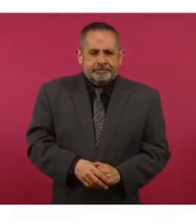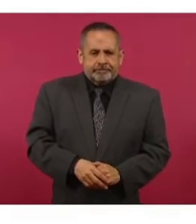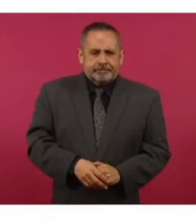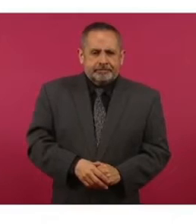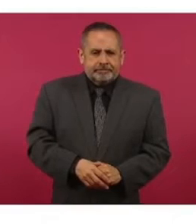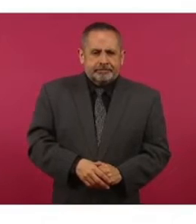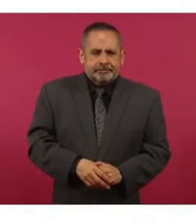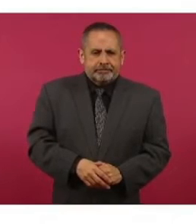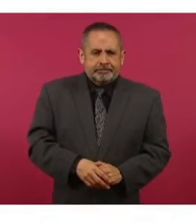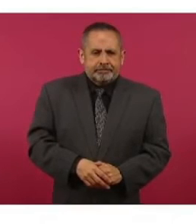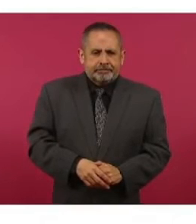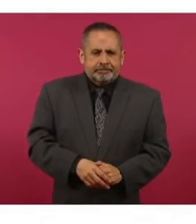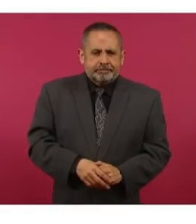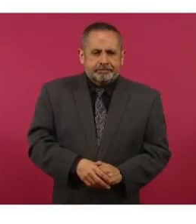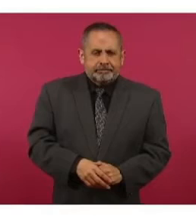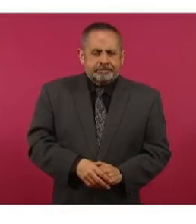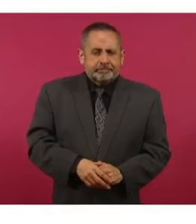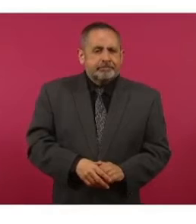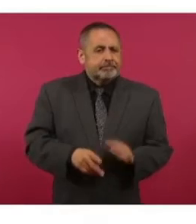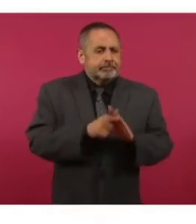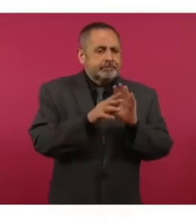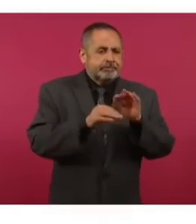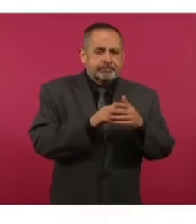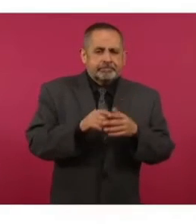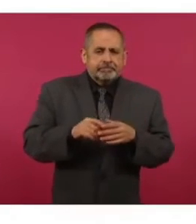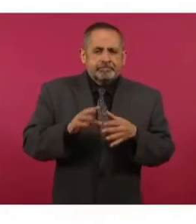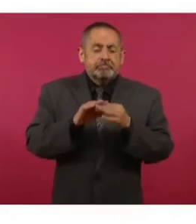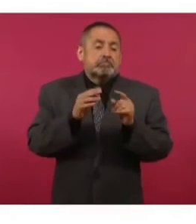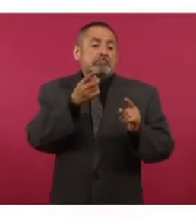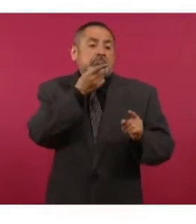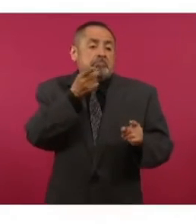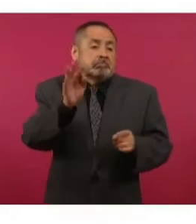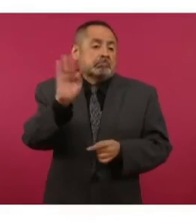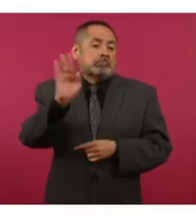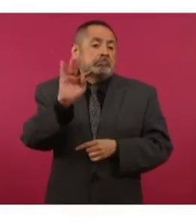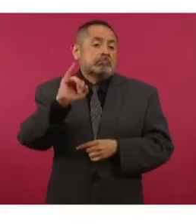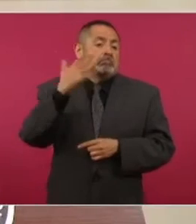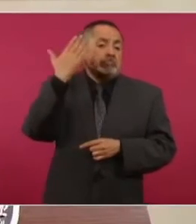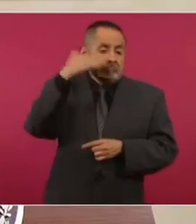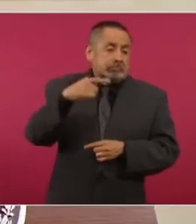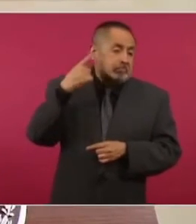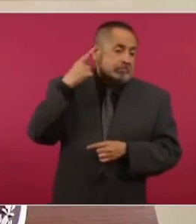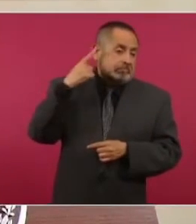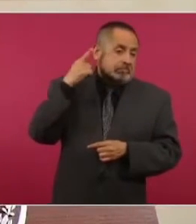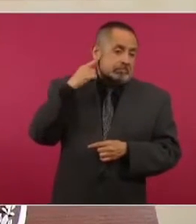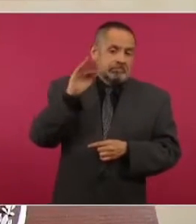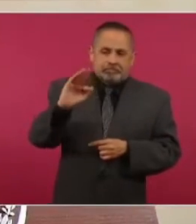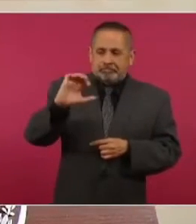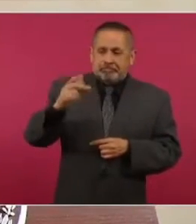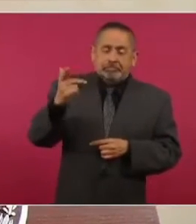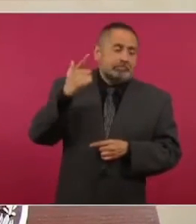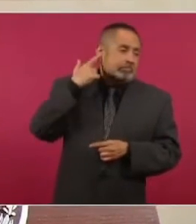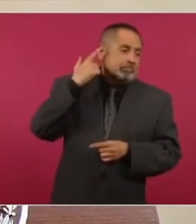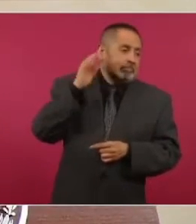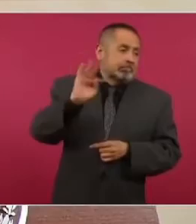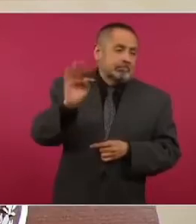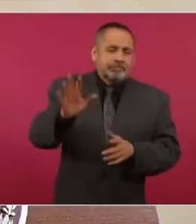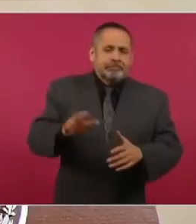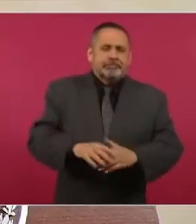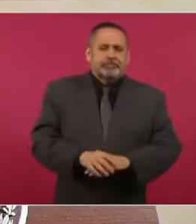Implican a Calderón, pero de oídas.